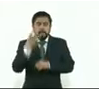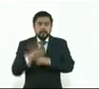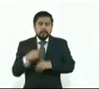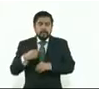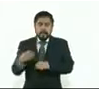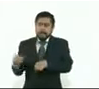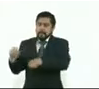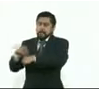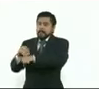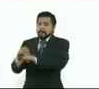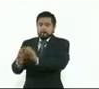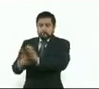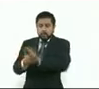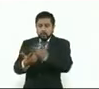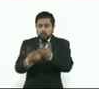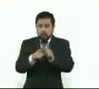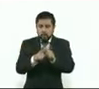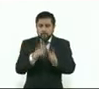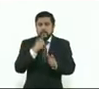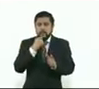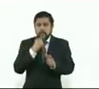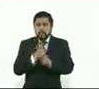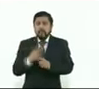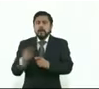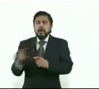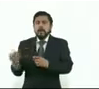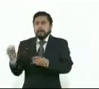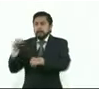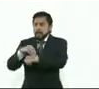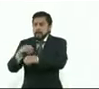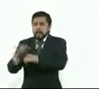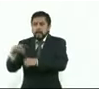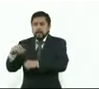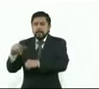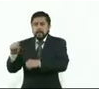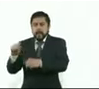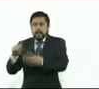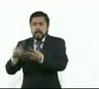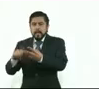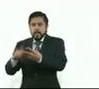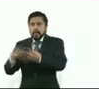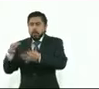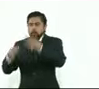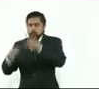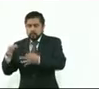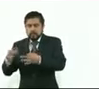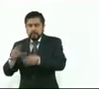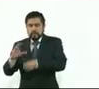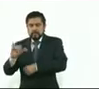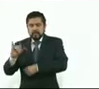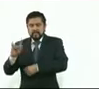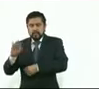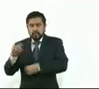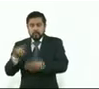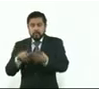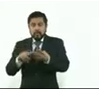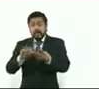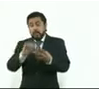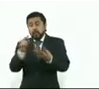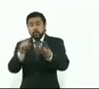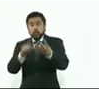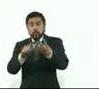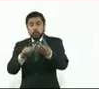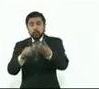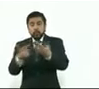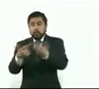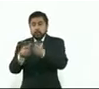de la policía, ministerio público y juzgado cívico. Okay. Además va a haber una compañía de la Guardia Nacional